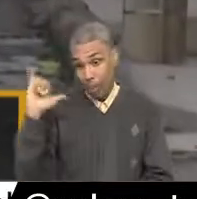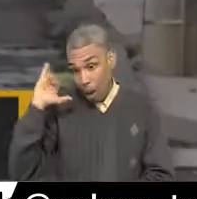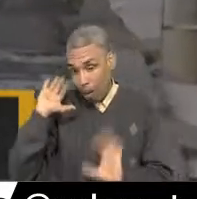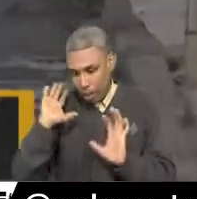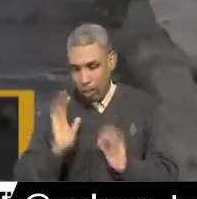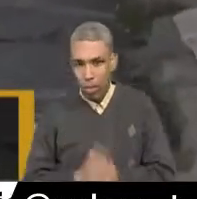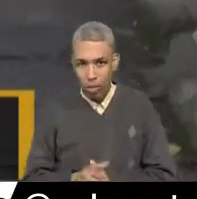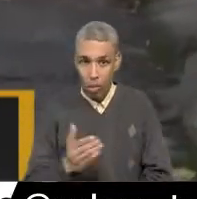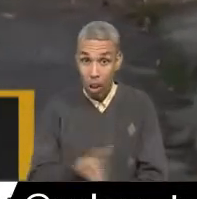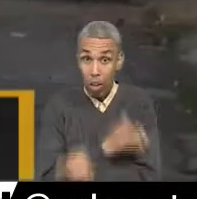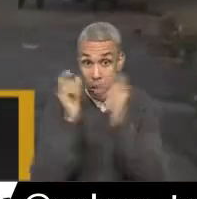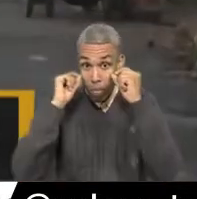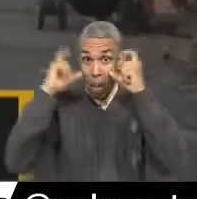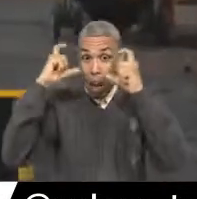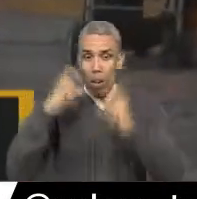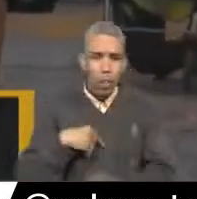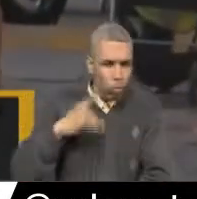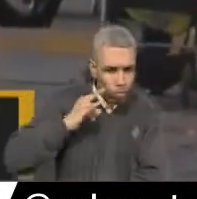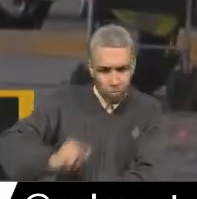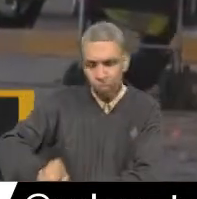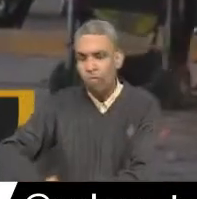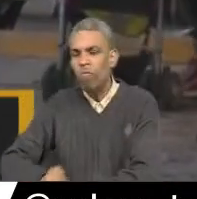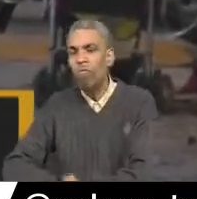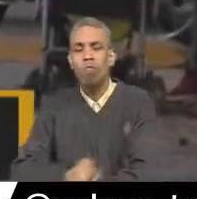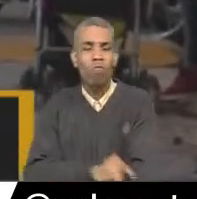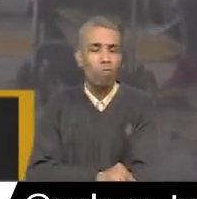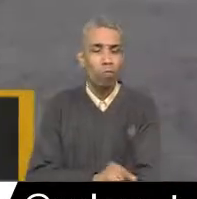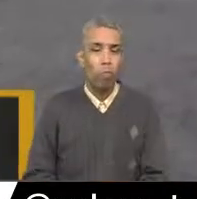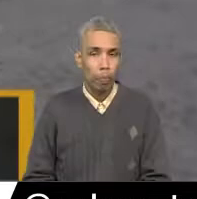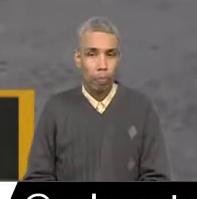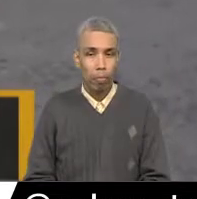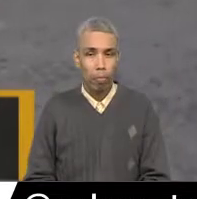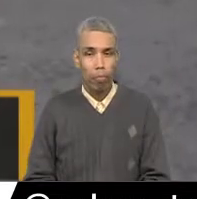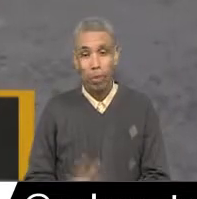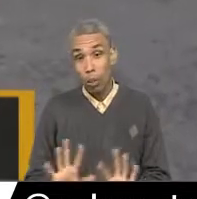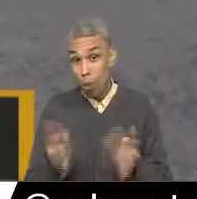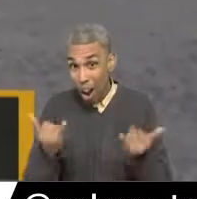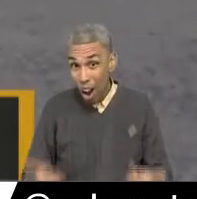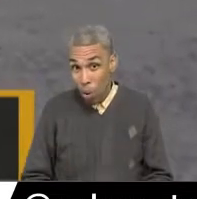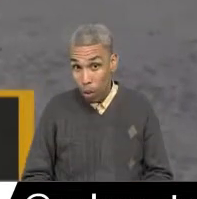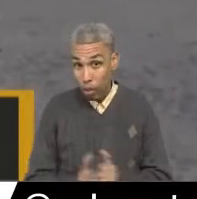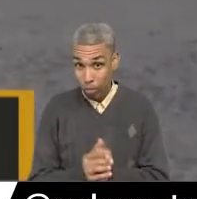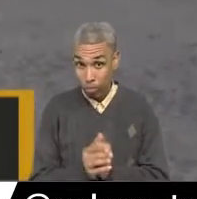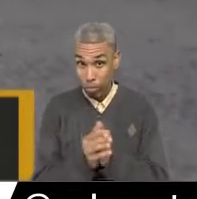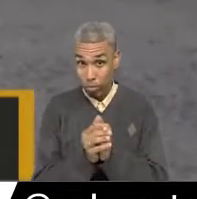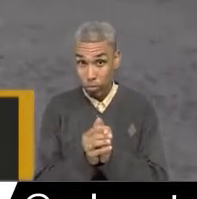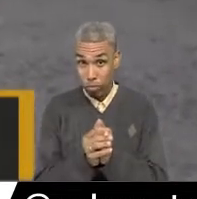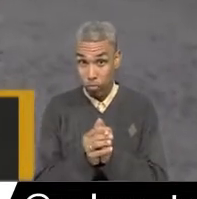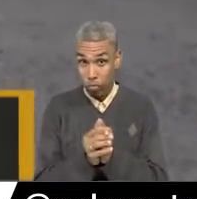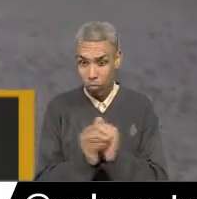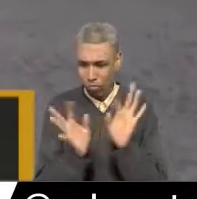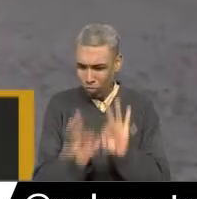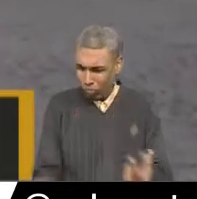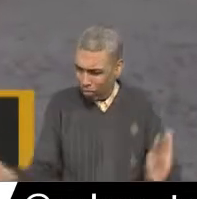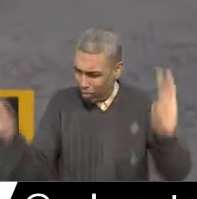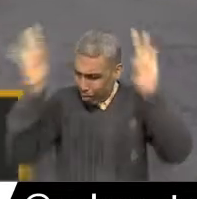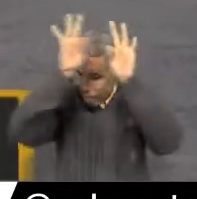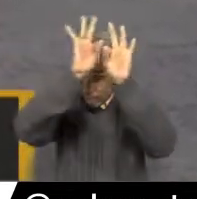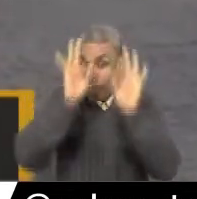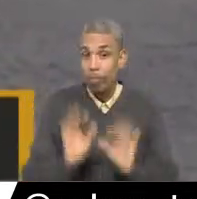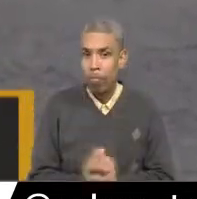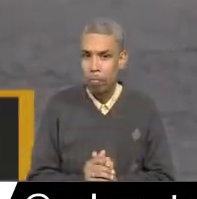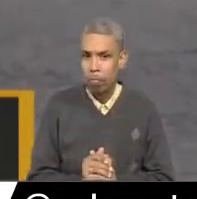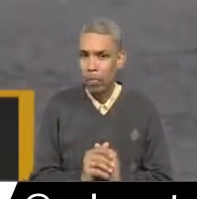recalcar que se considere y se socialice la información cuando algunas personas vean prudente informar